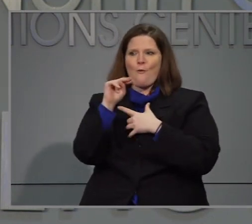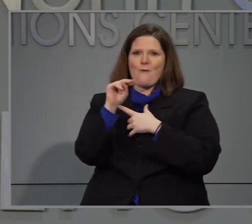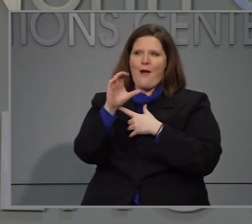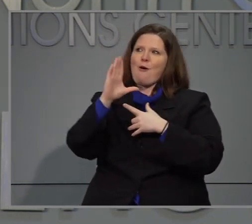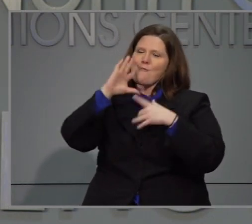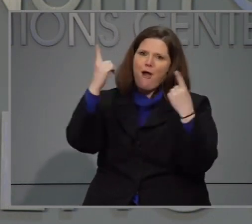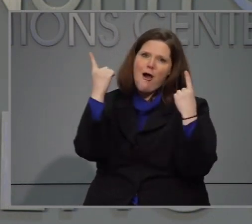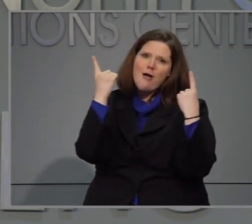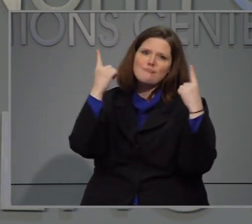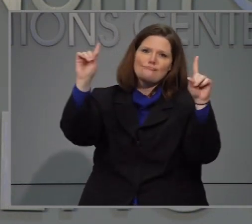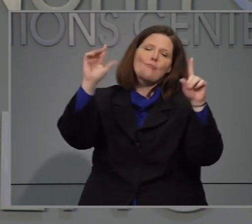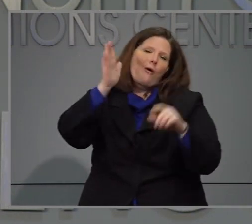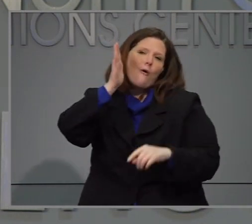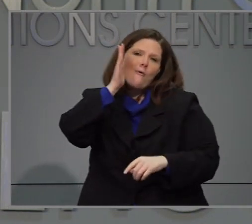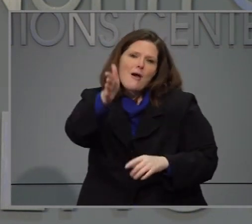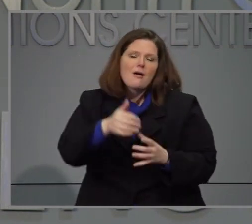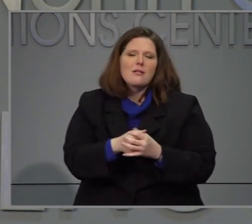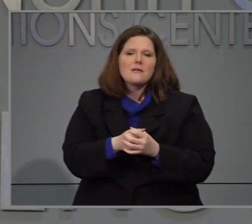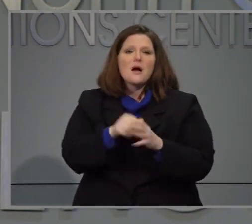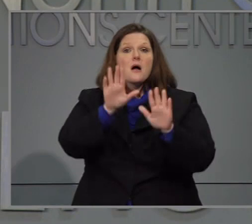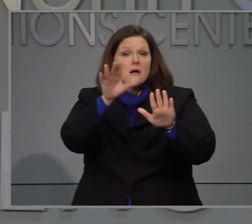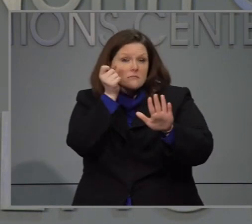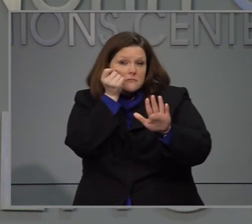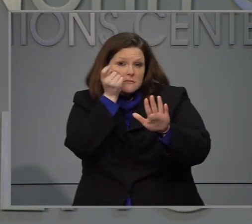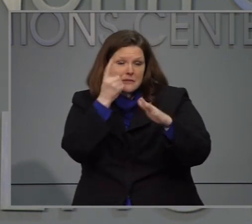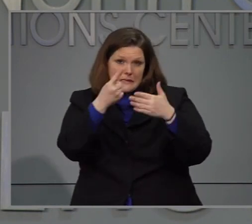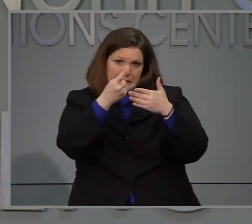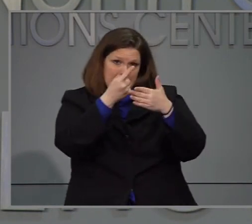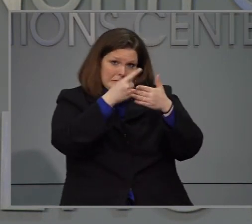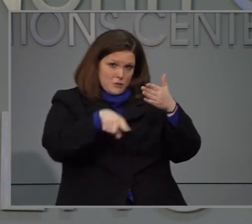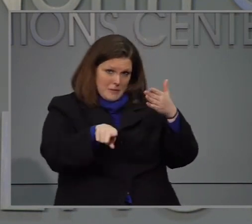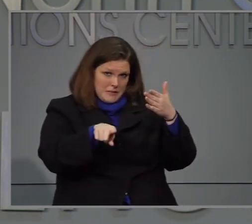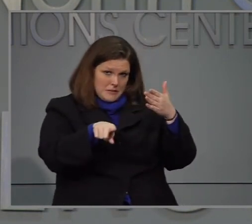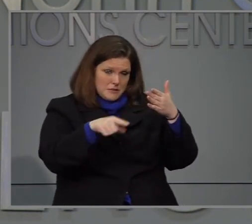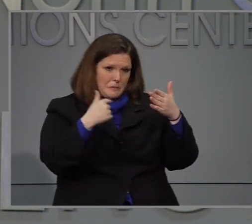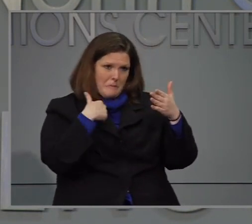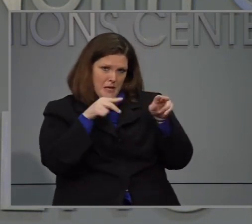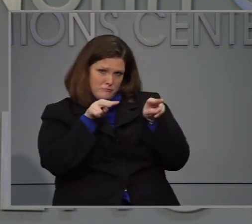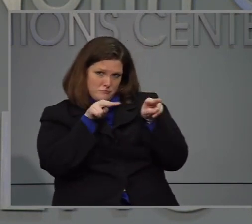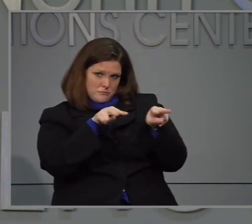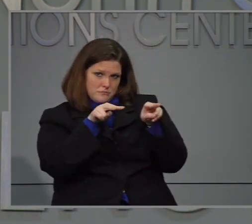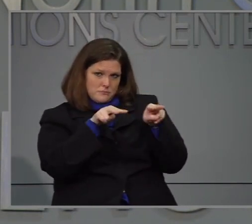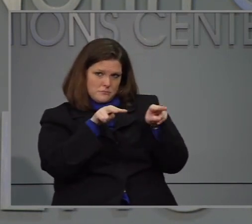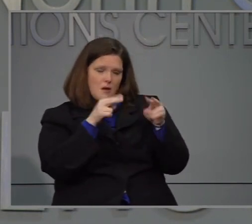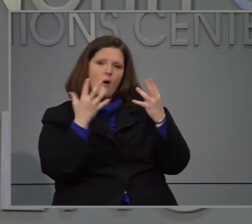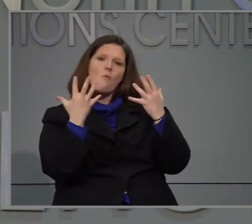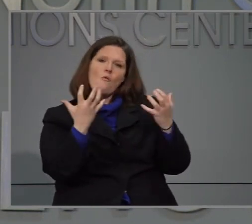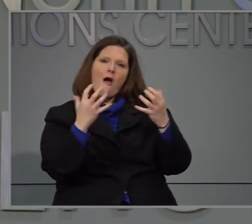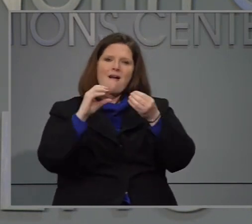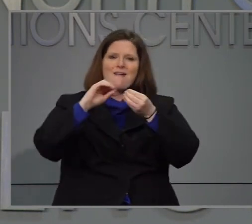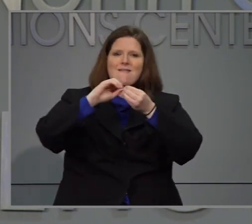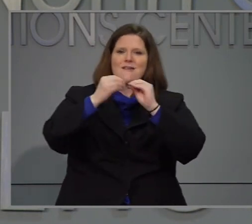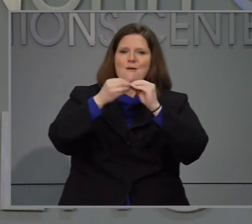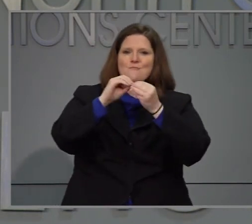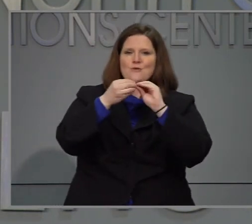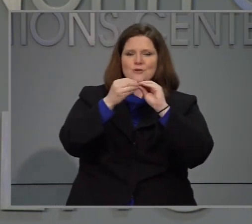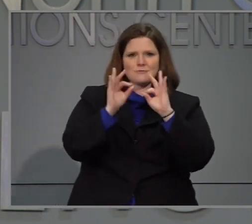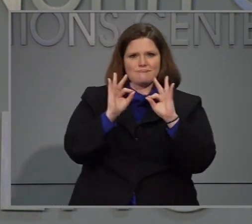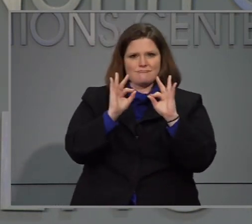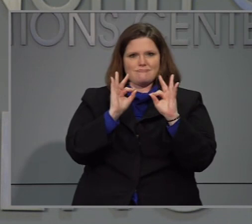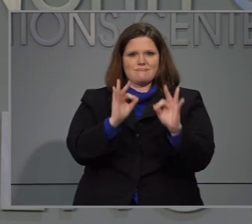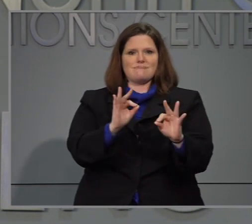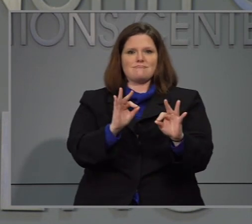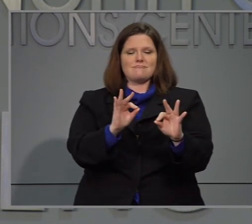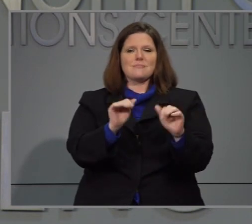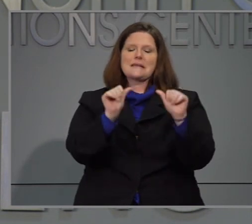estar mejor al final. Pero al entrar a la semana que entra, lo que yo espero es de que nuestras tendencias